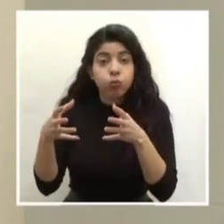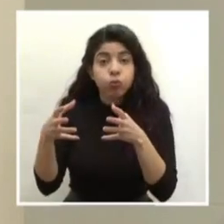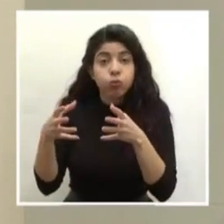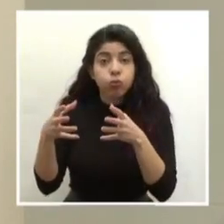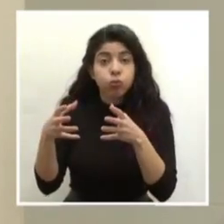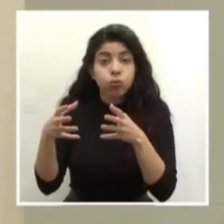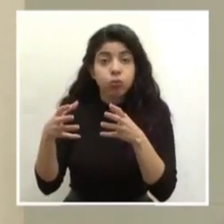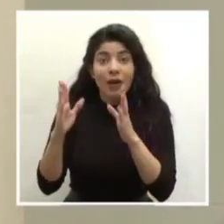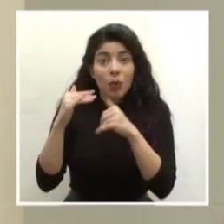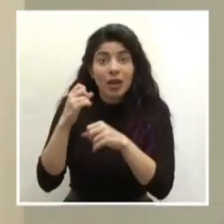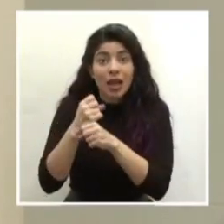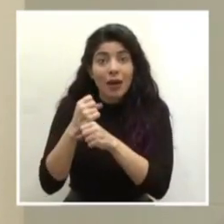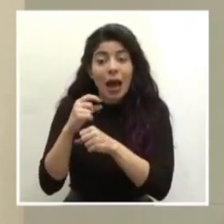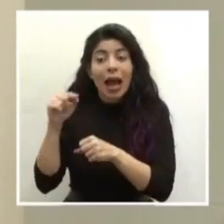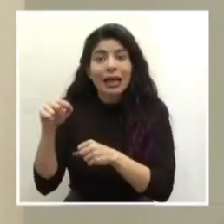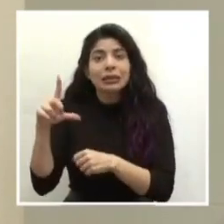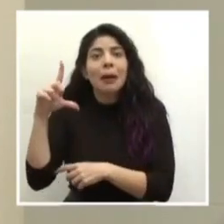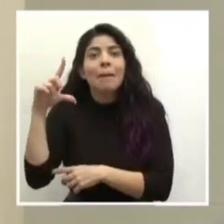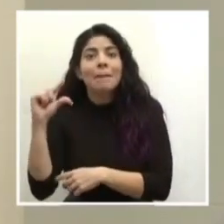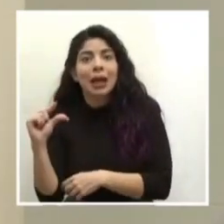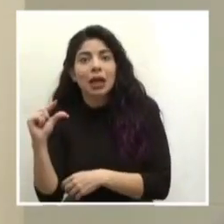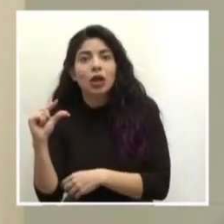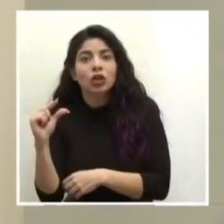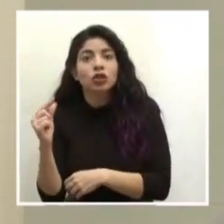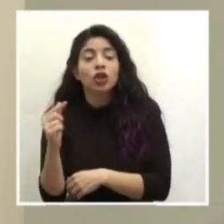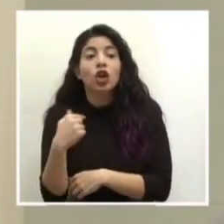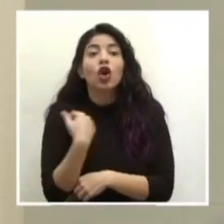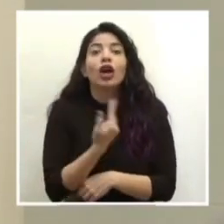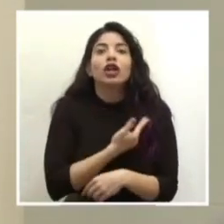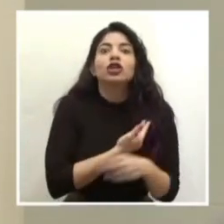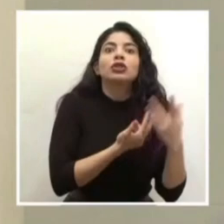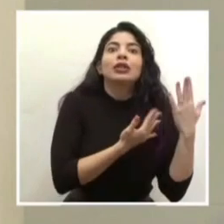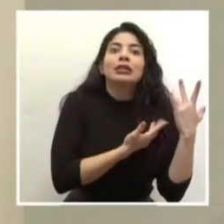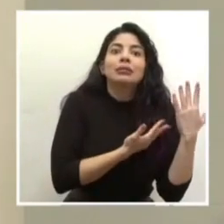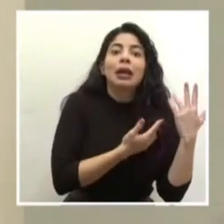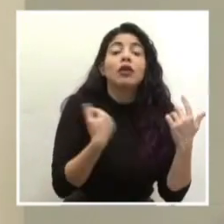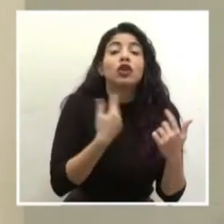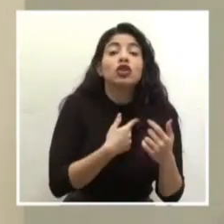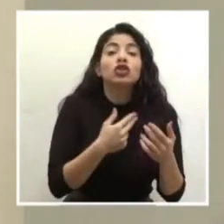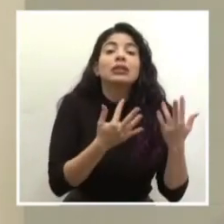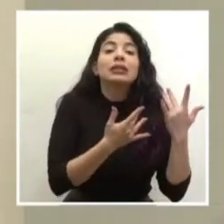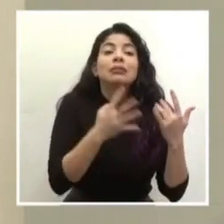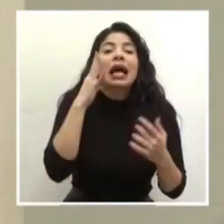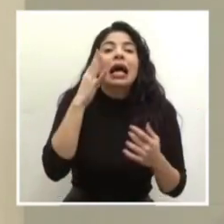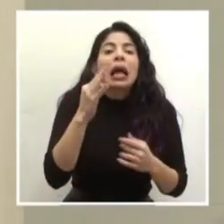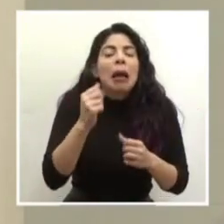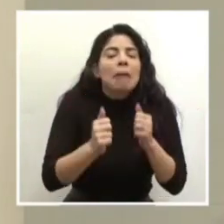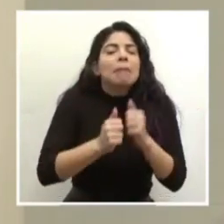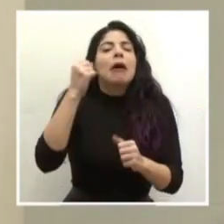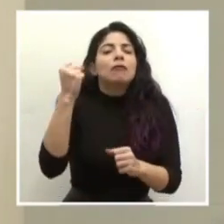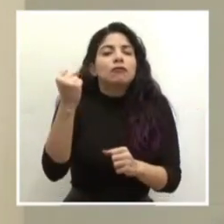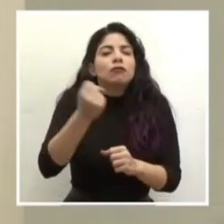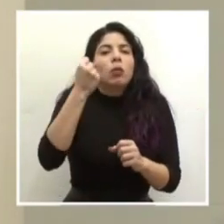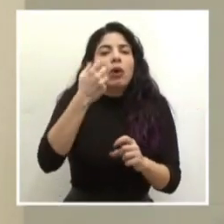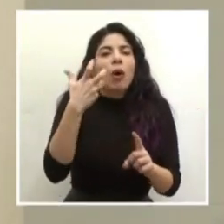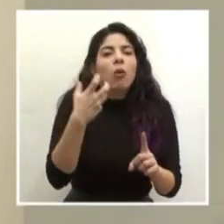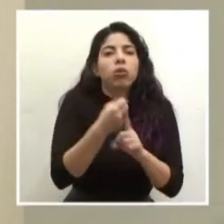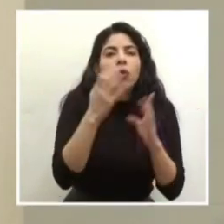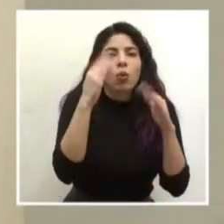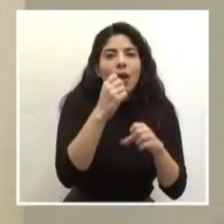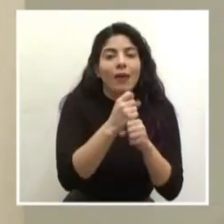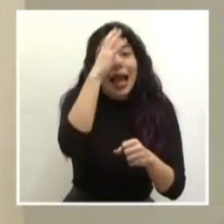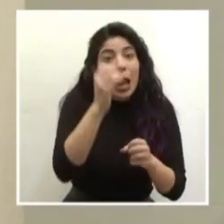es menor al escenario que esperábamos. Es decir, esperábamos un golpe mayor en el desempleo